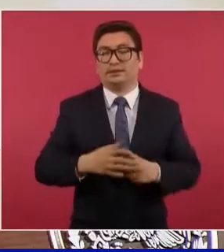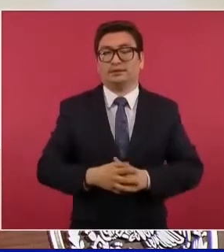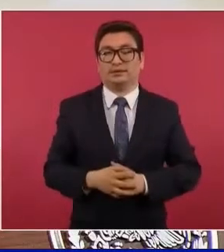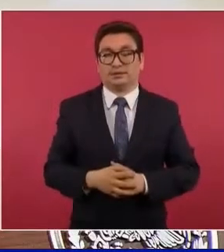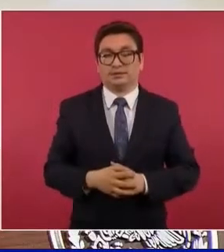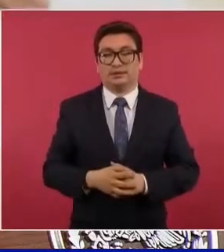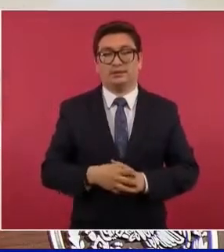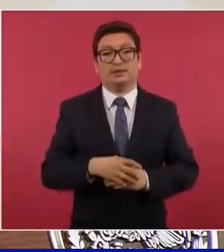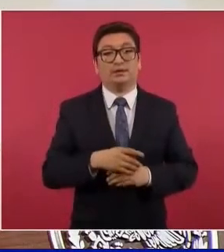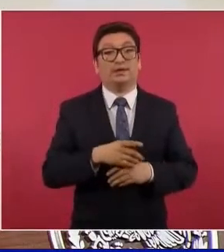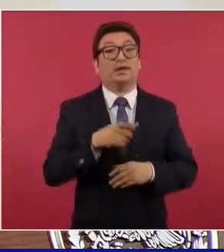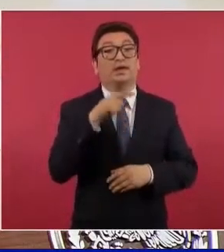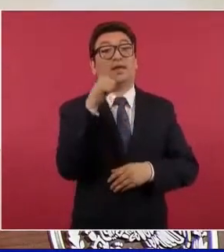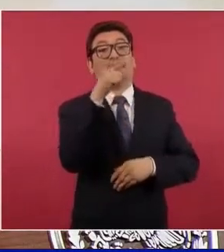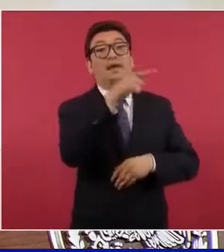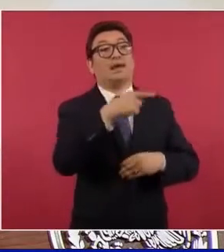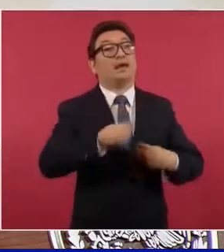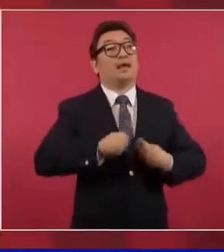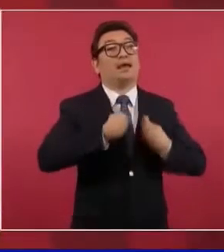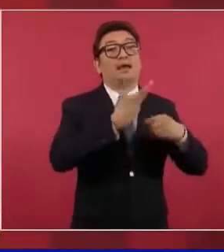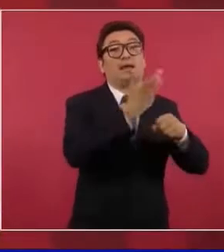con familiares en México,